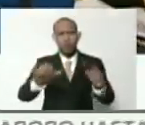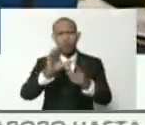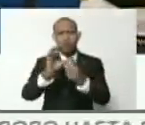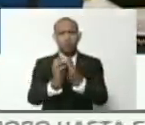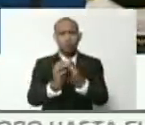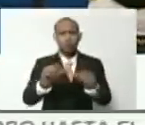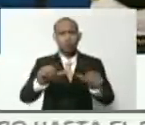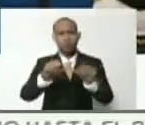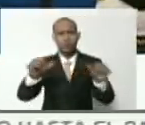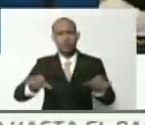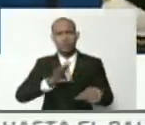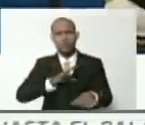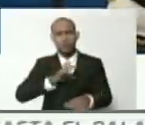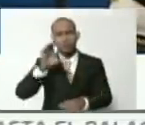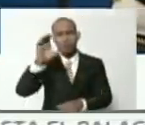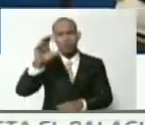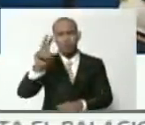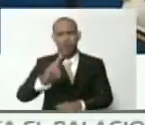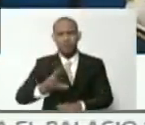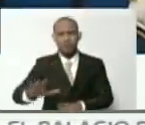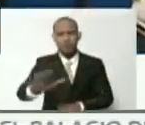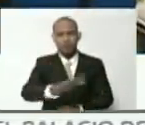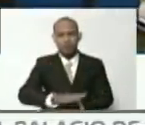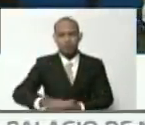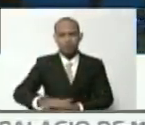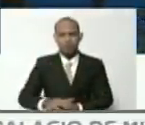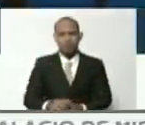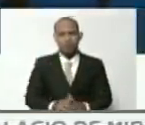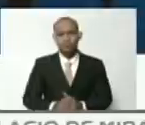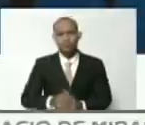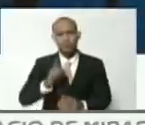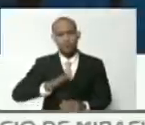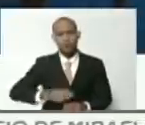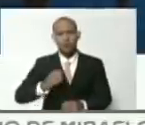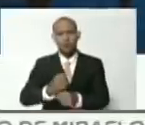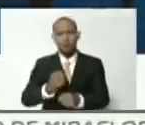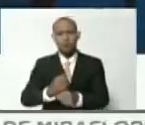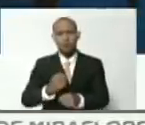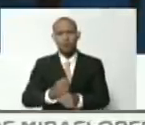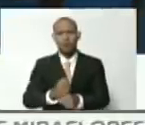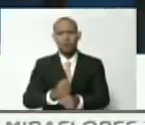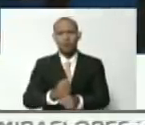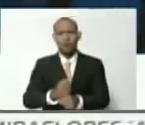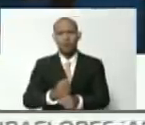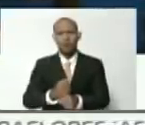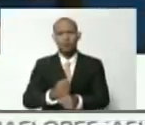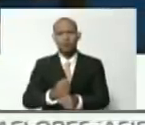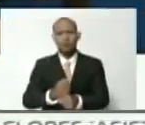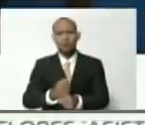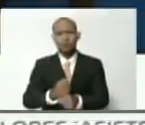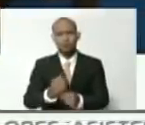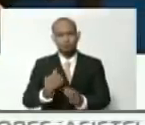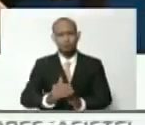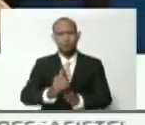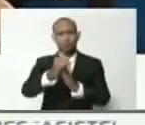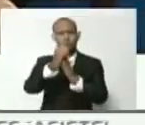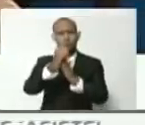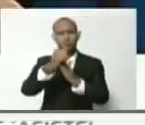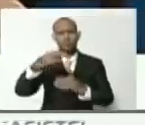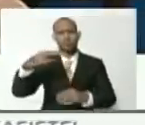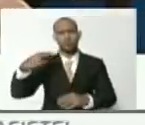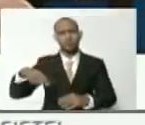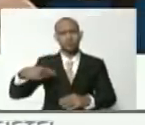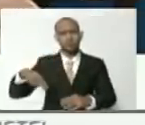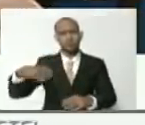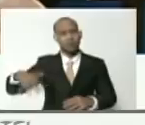sistema patrimonial de Venezuela. Estamos trabajando con la Alta Comisionada de Derechos Humanos para